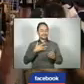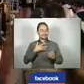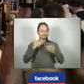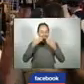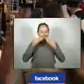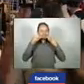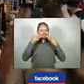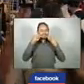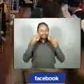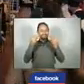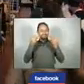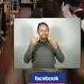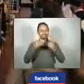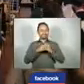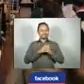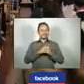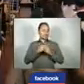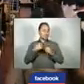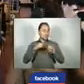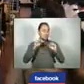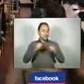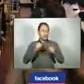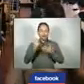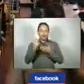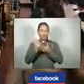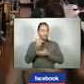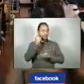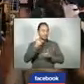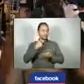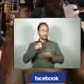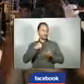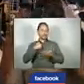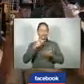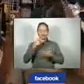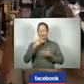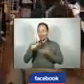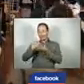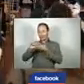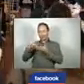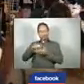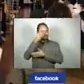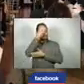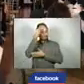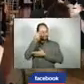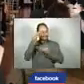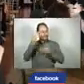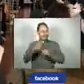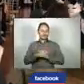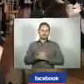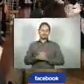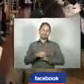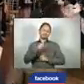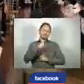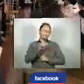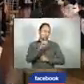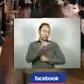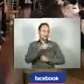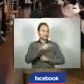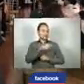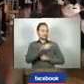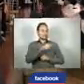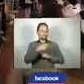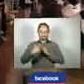de haberlo cumplido y de haber salido de este colegio. Por esto, porque me estuvieron apoyando